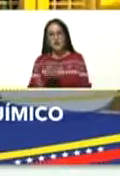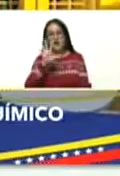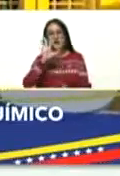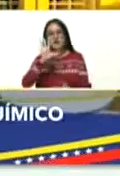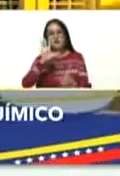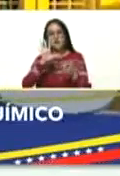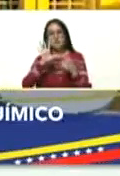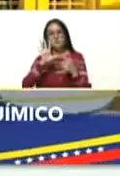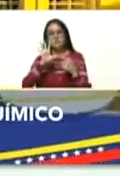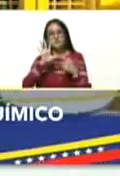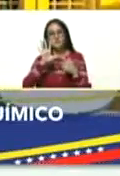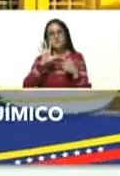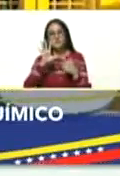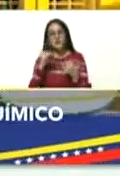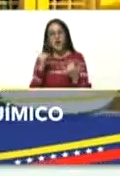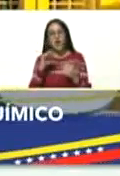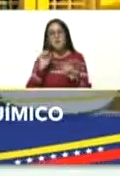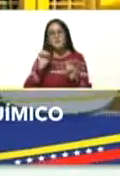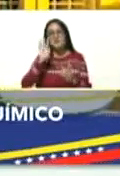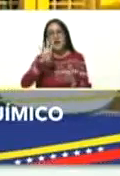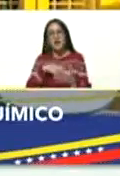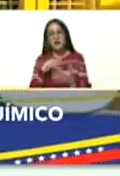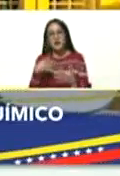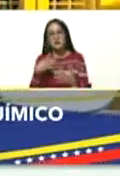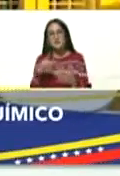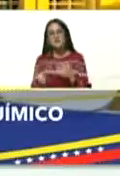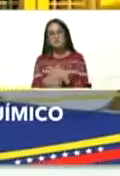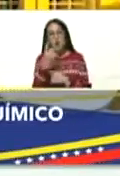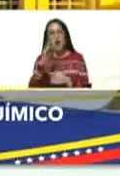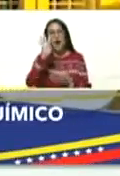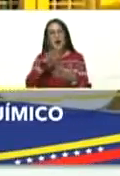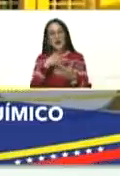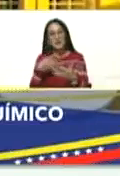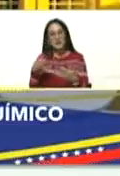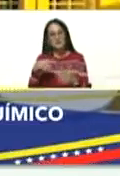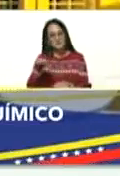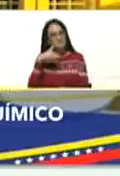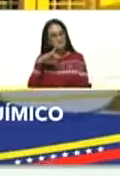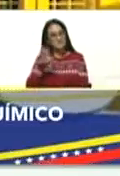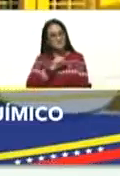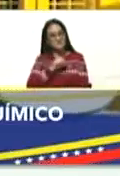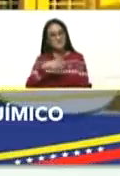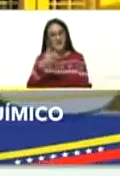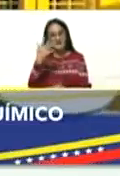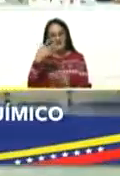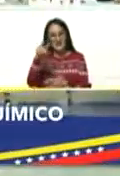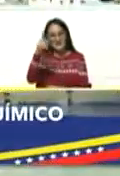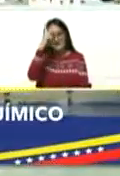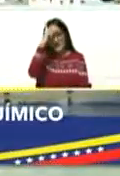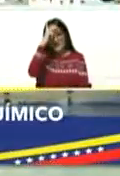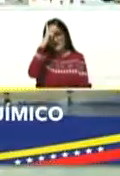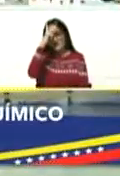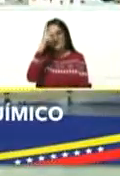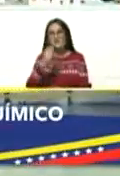punto, vamos haciendo la agenda, mira, va surgiendo la agenda. ¿Te das cuenta, Tarek, de